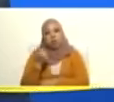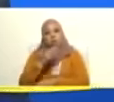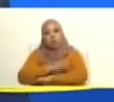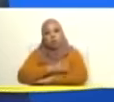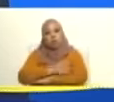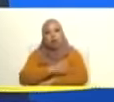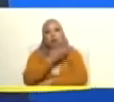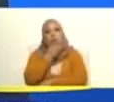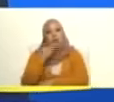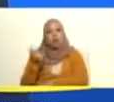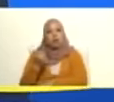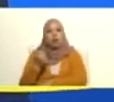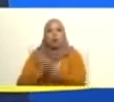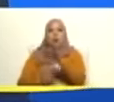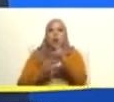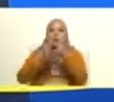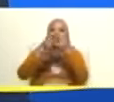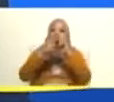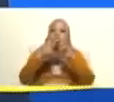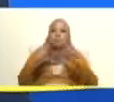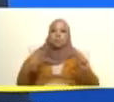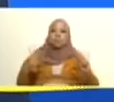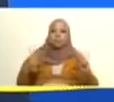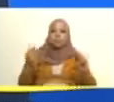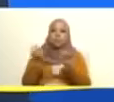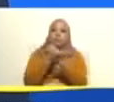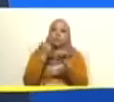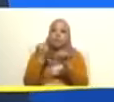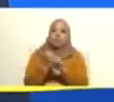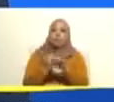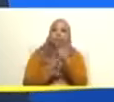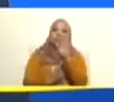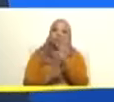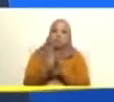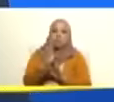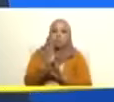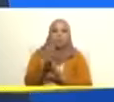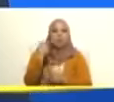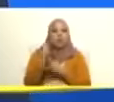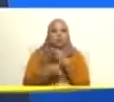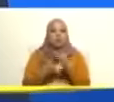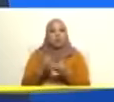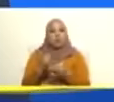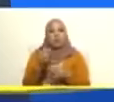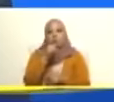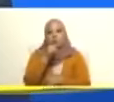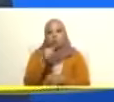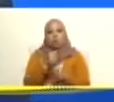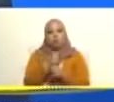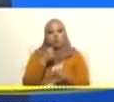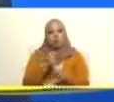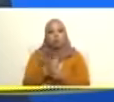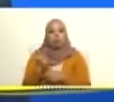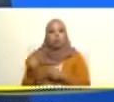habrá para la paz, para el trabajo, para el crecimiento, para la generación